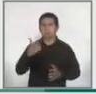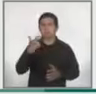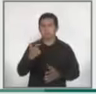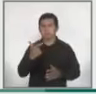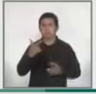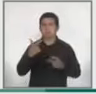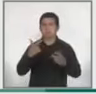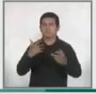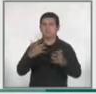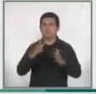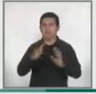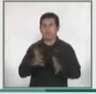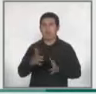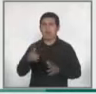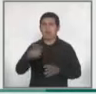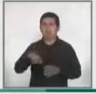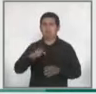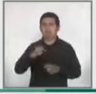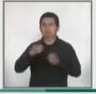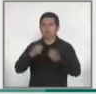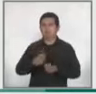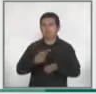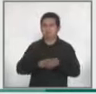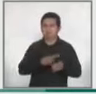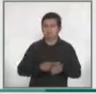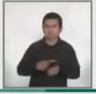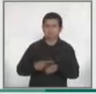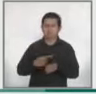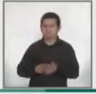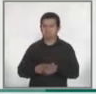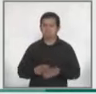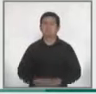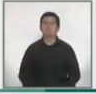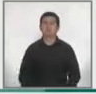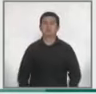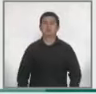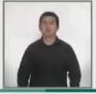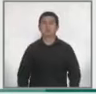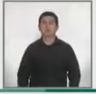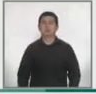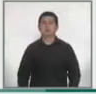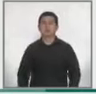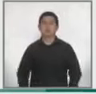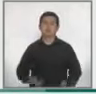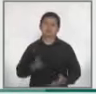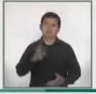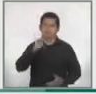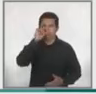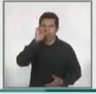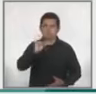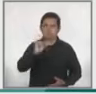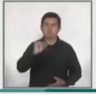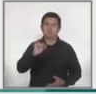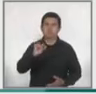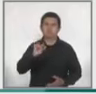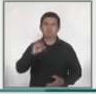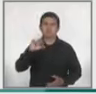647,507 casos han sido confirmados para esta enfermedad y lamentablemente